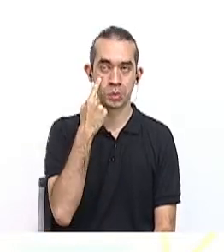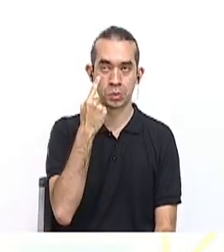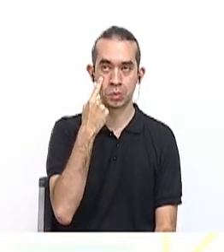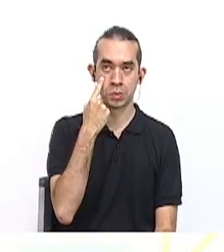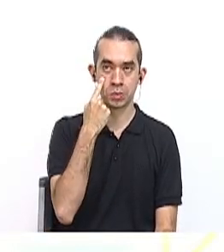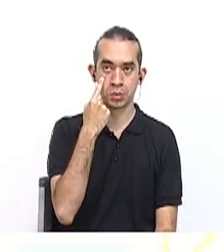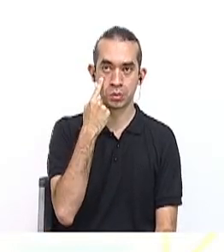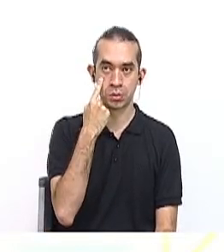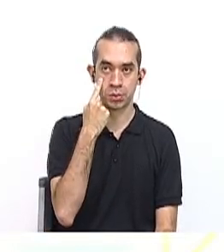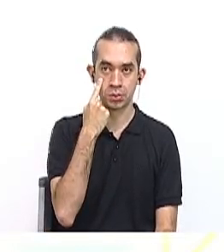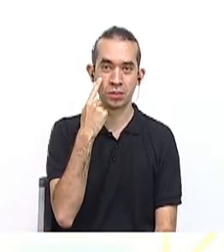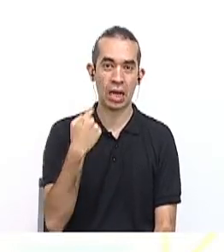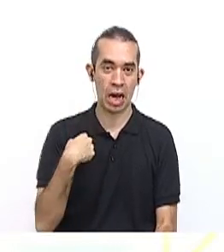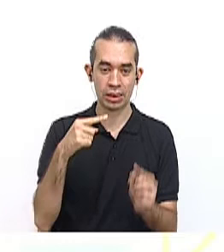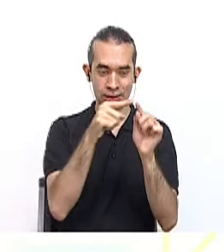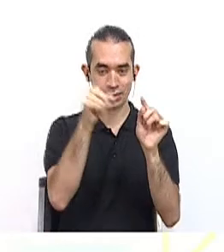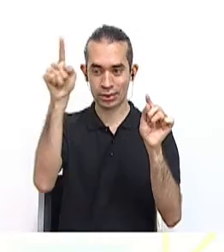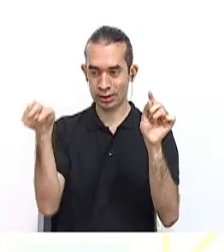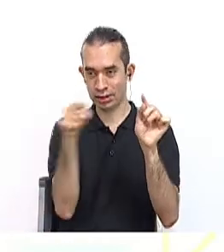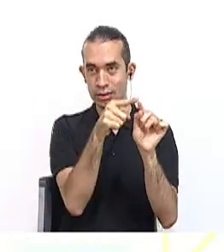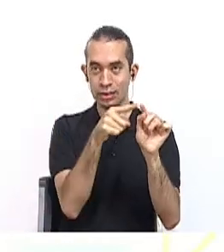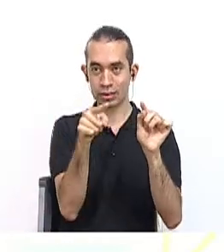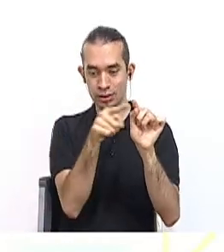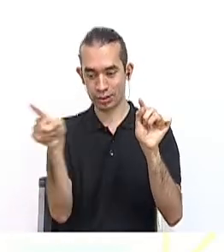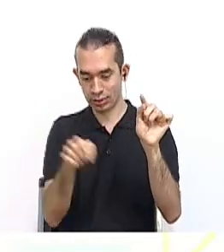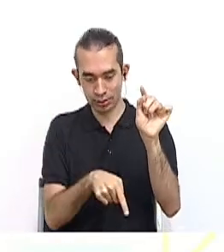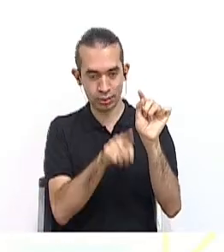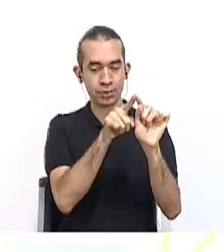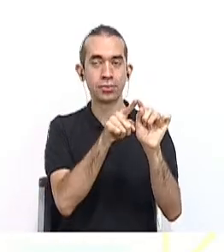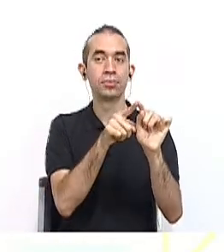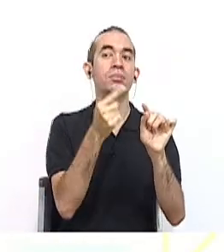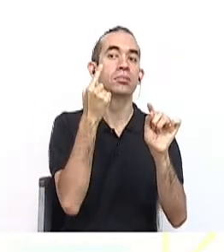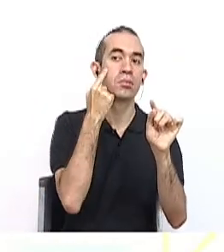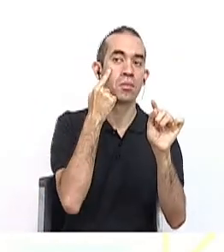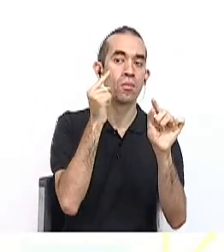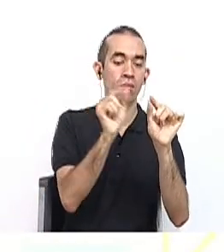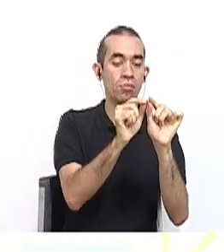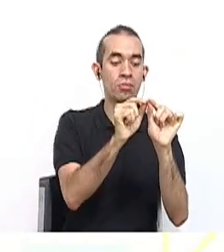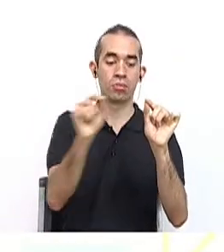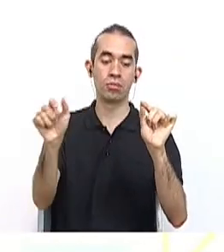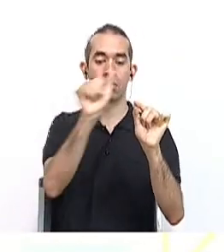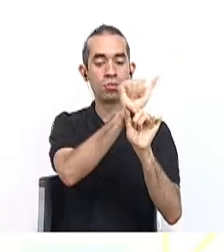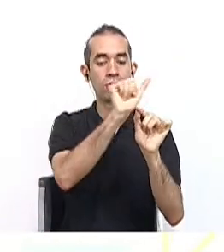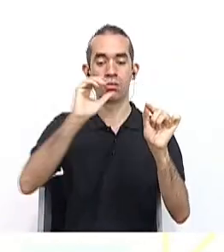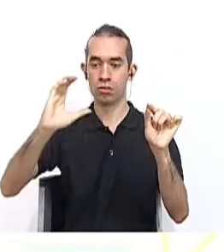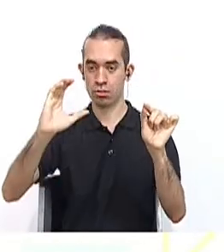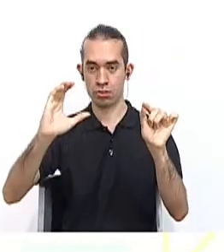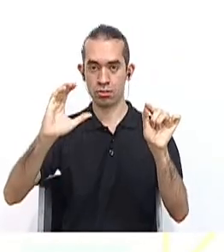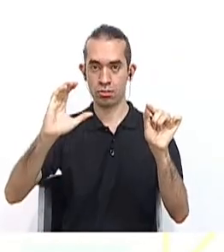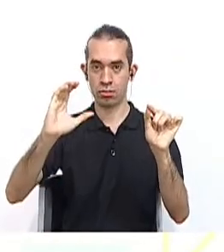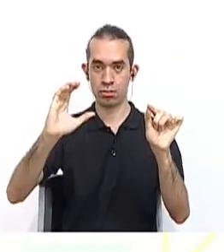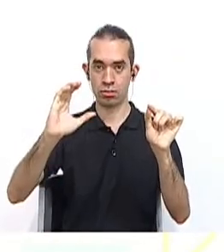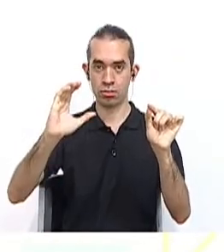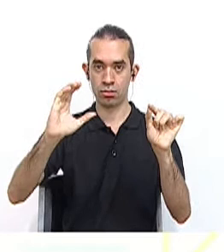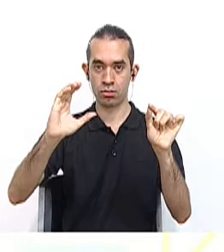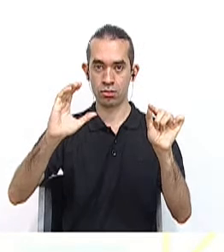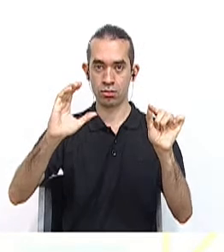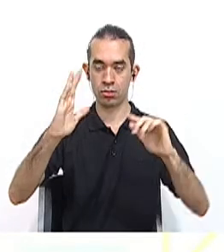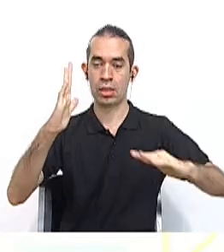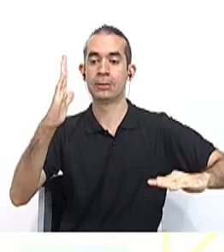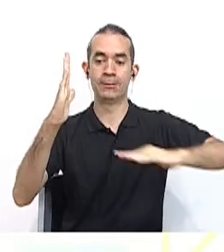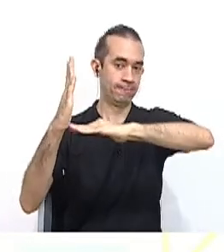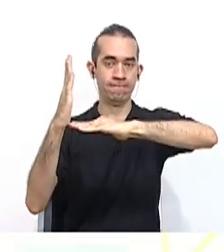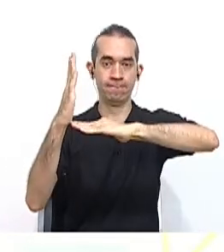Observamos los triángulos y tenemos lo siguiente. El segmento AC es perpendicular